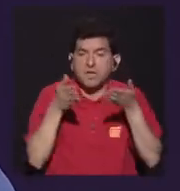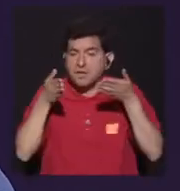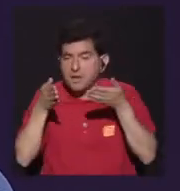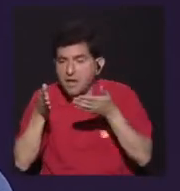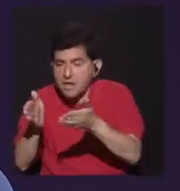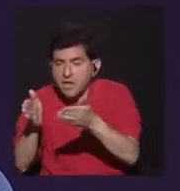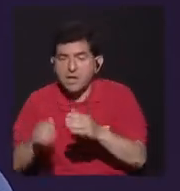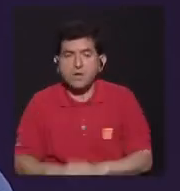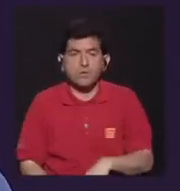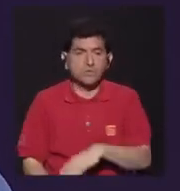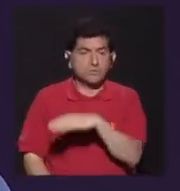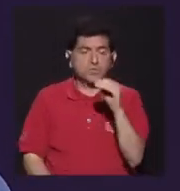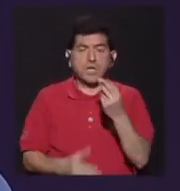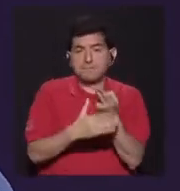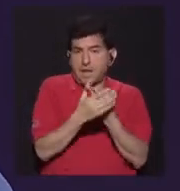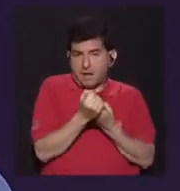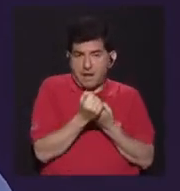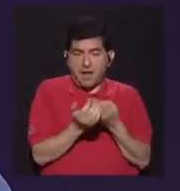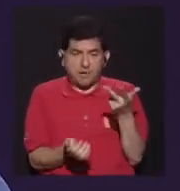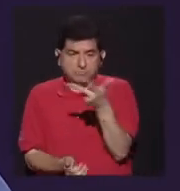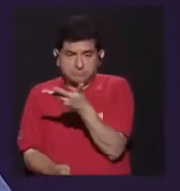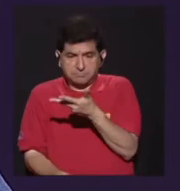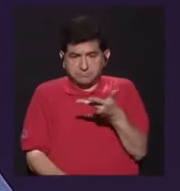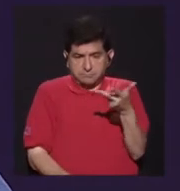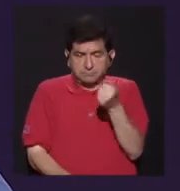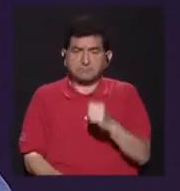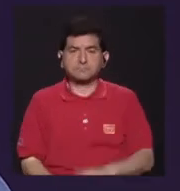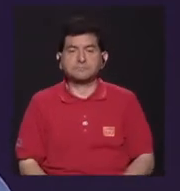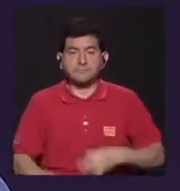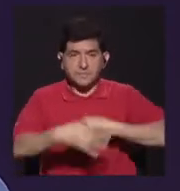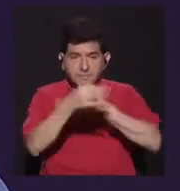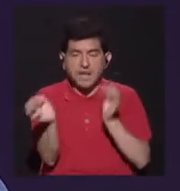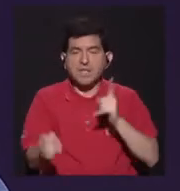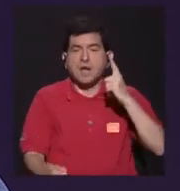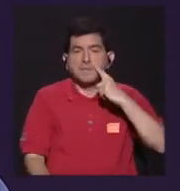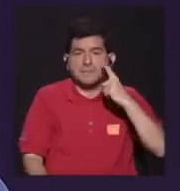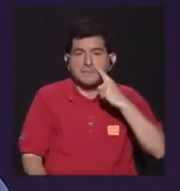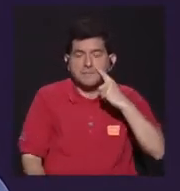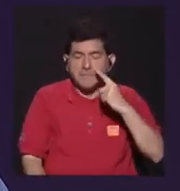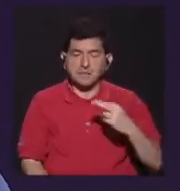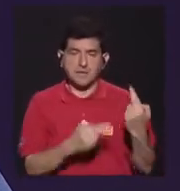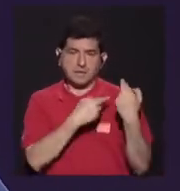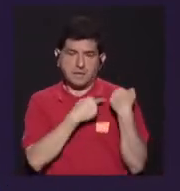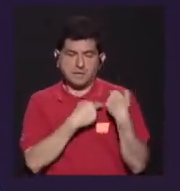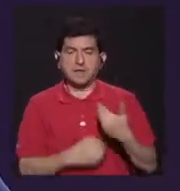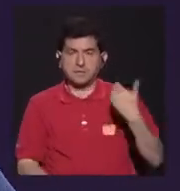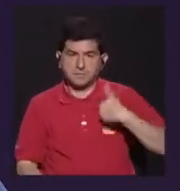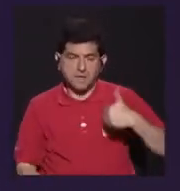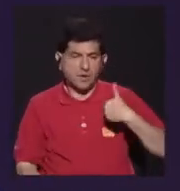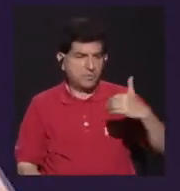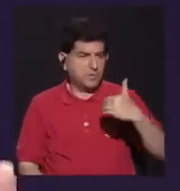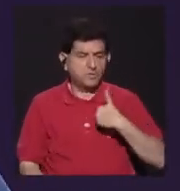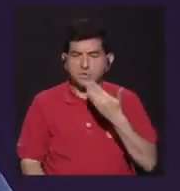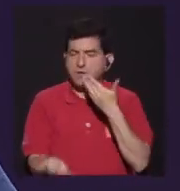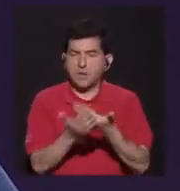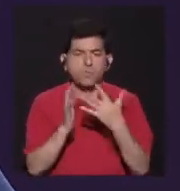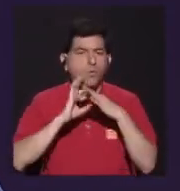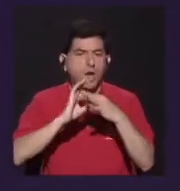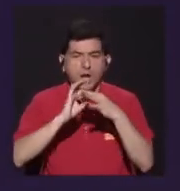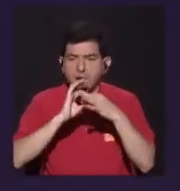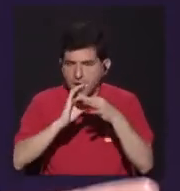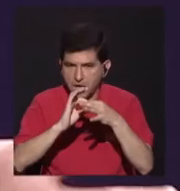con la pareja, por ejemplo. Taller de paternidad para hombres que tal vez no tienen una buena relación